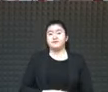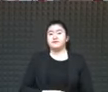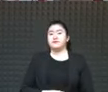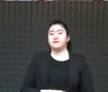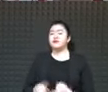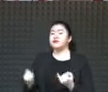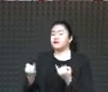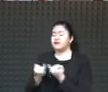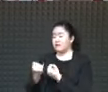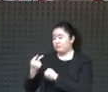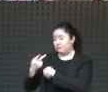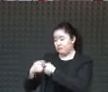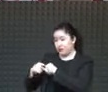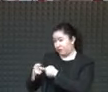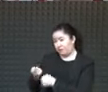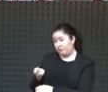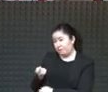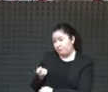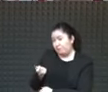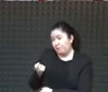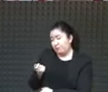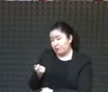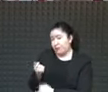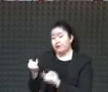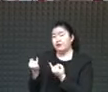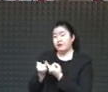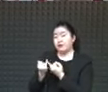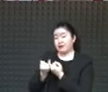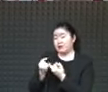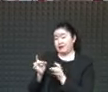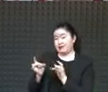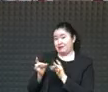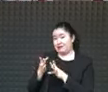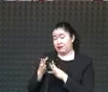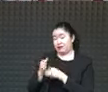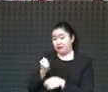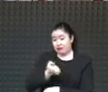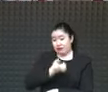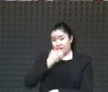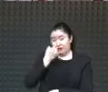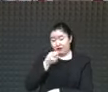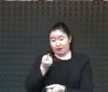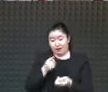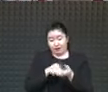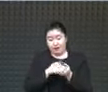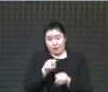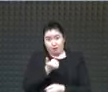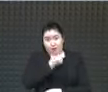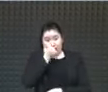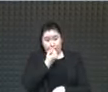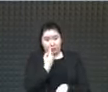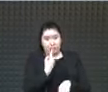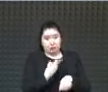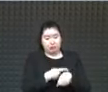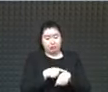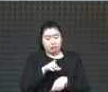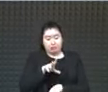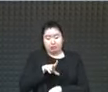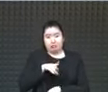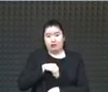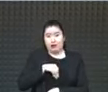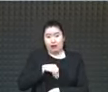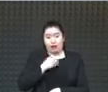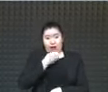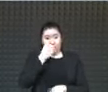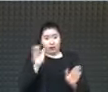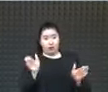presenciales? ¿Y si se mantiene el protocolo de que si alguno enferma, se cierra de inmediato la escuela? Sí, eso lo va a definir la Secretaría de Educación